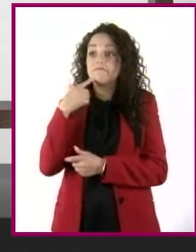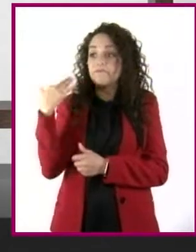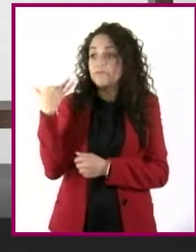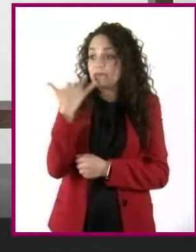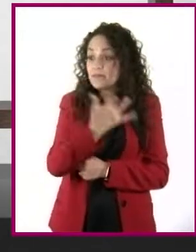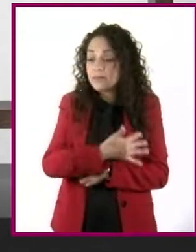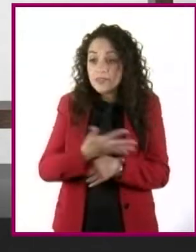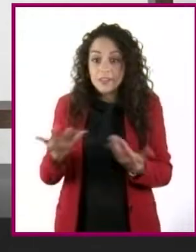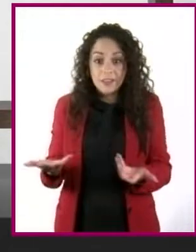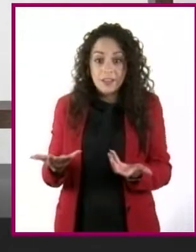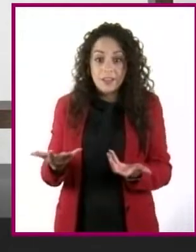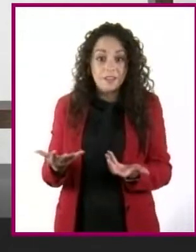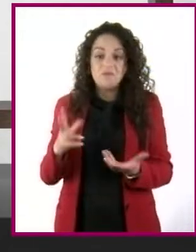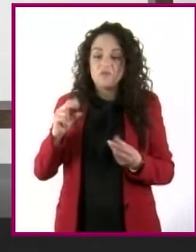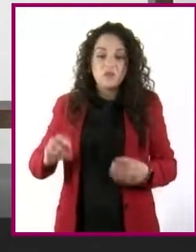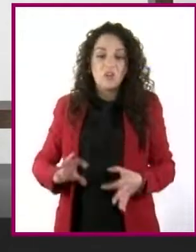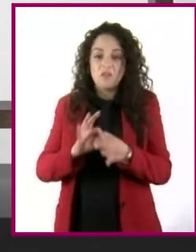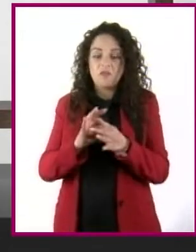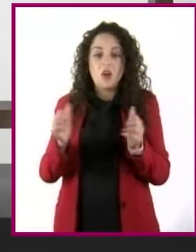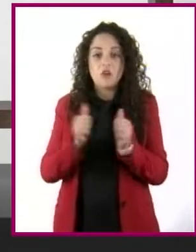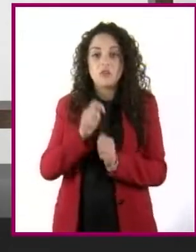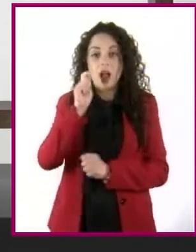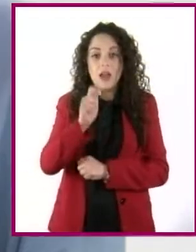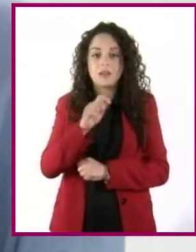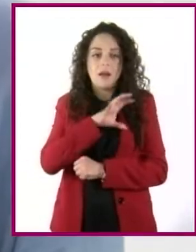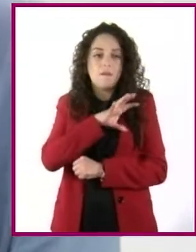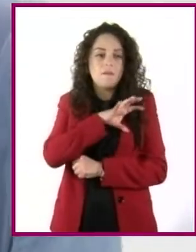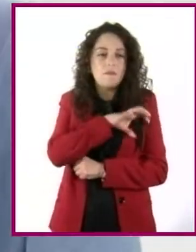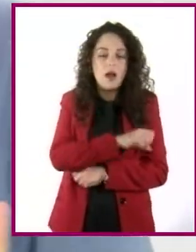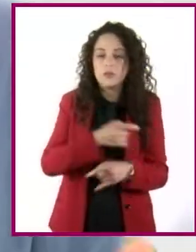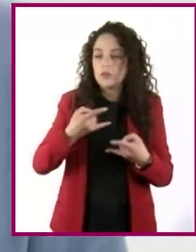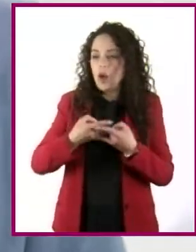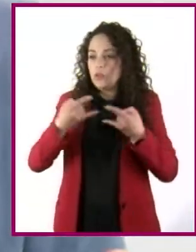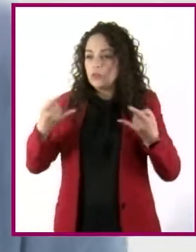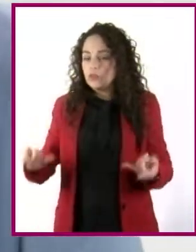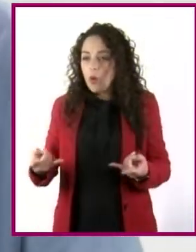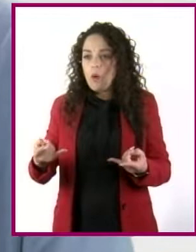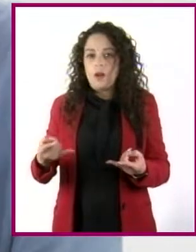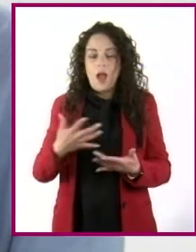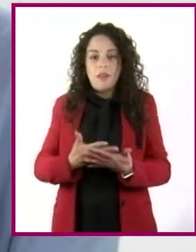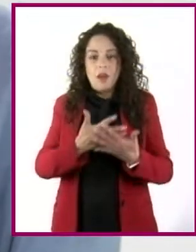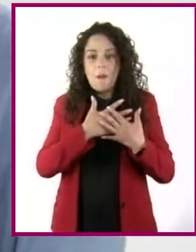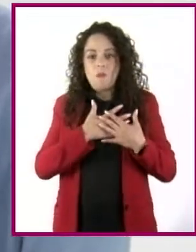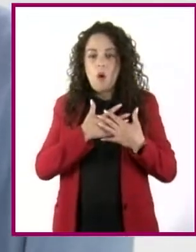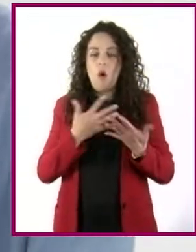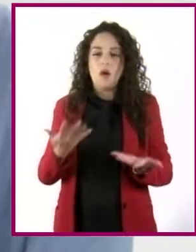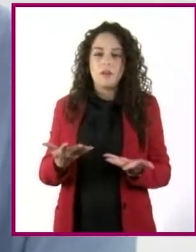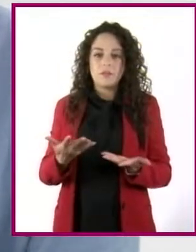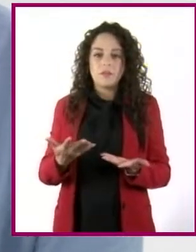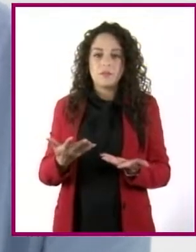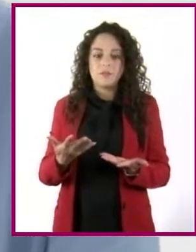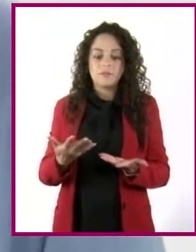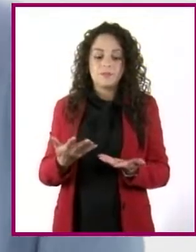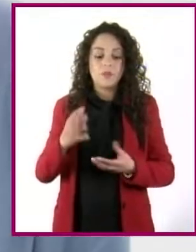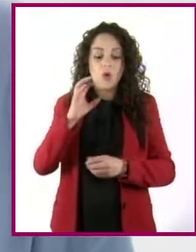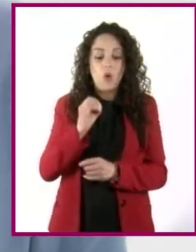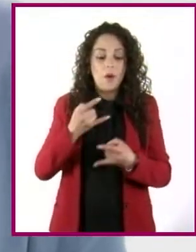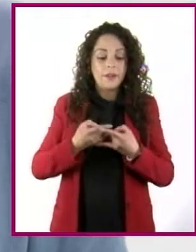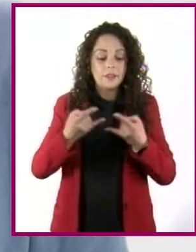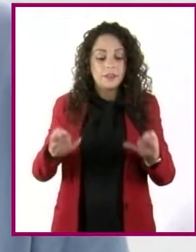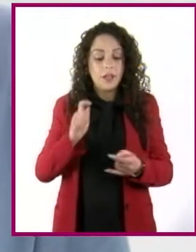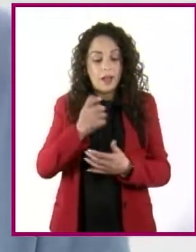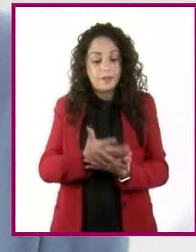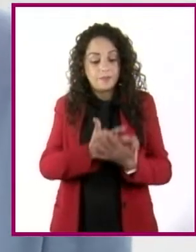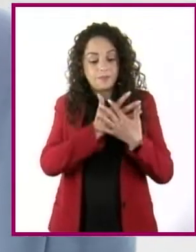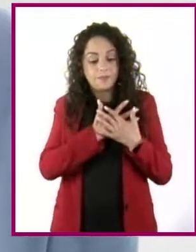las románticas y pasionales tragedias narradas en la literatura. O mejor aún, hasta las historias contemporáneas de amor, donde la mujer